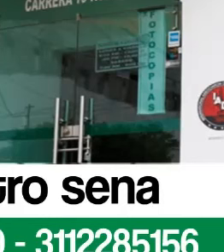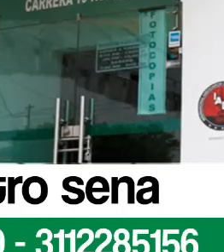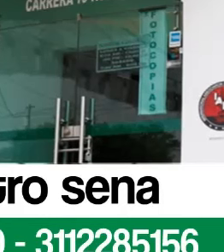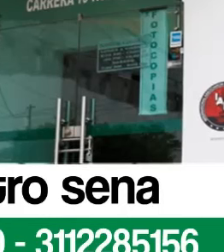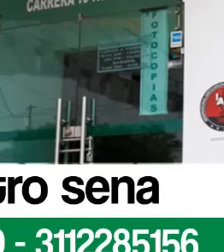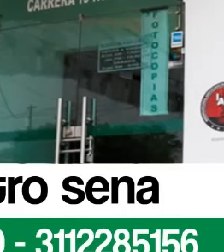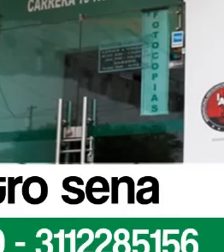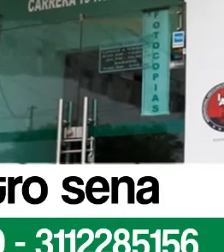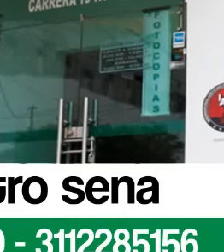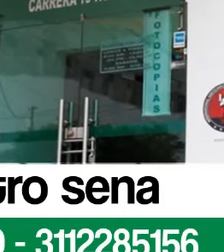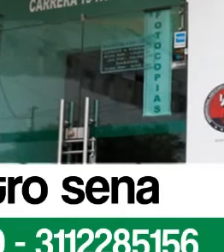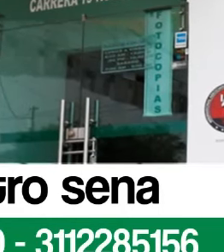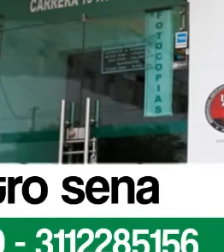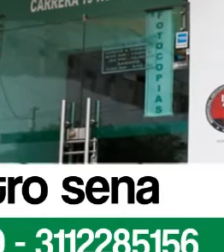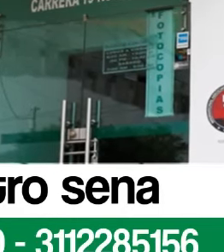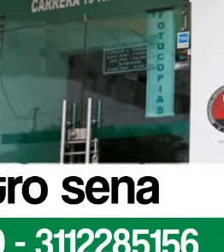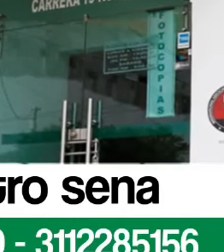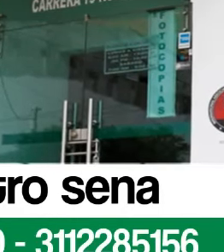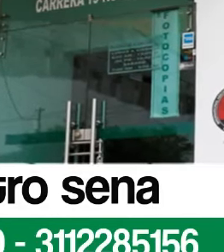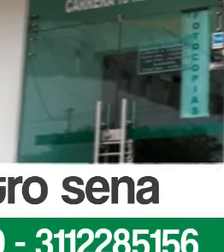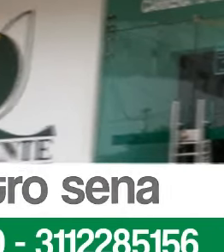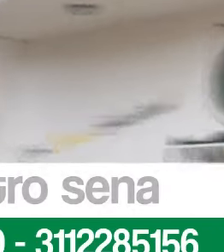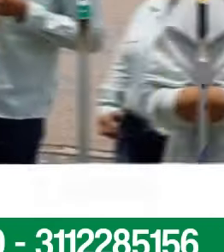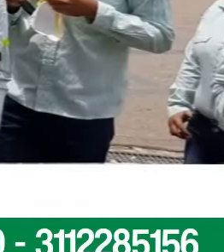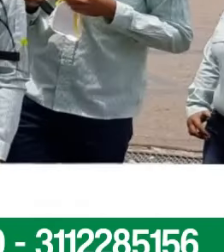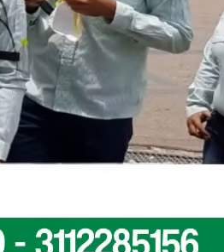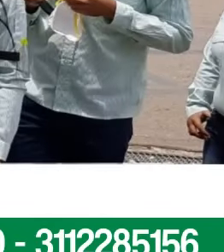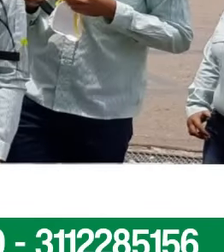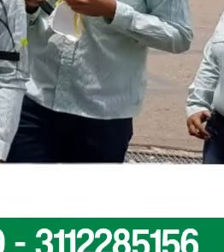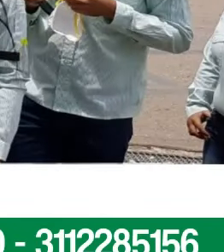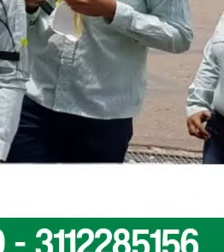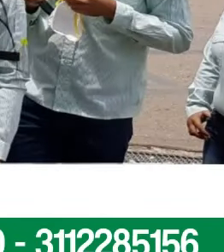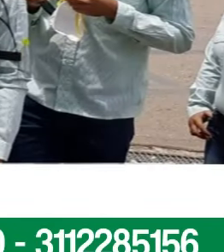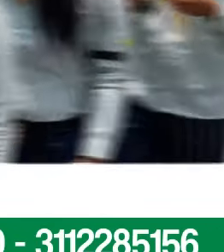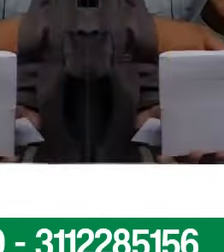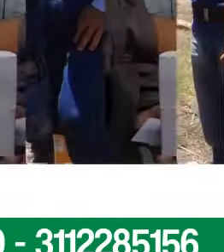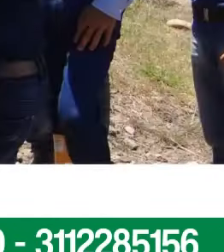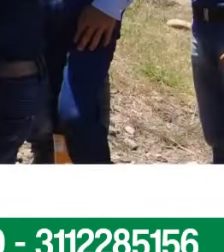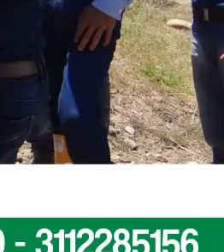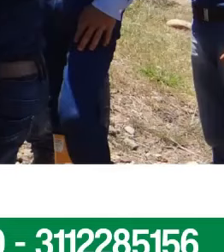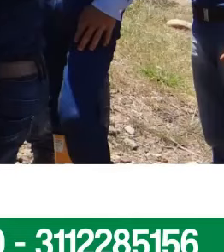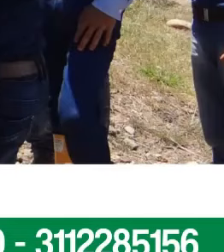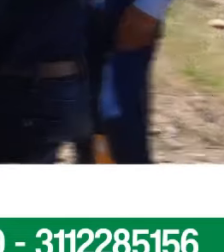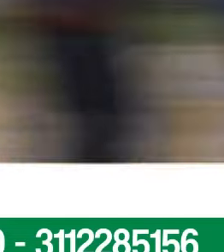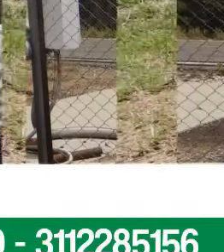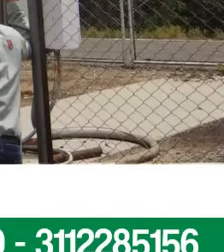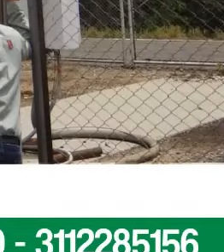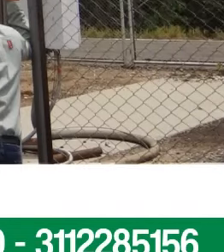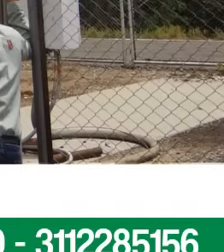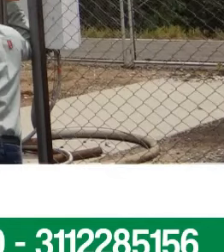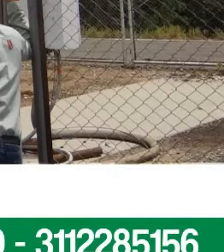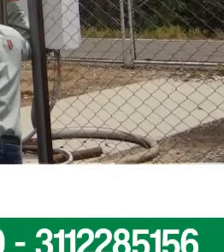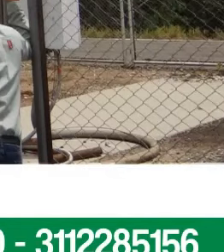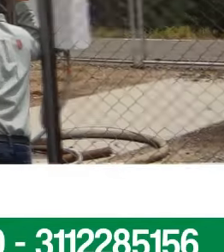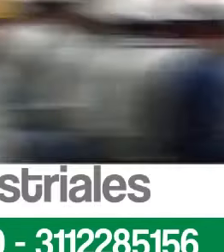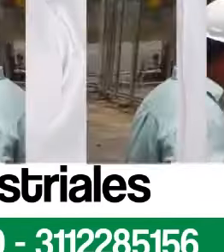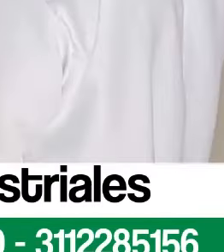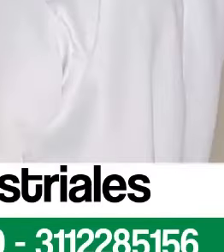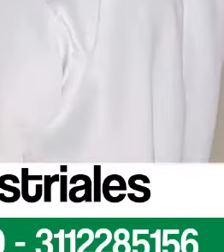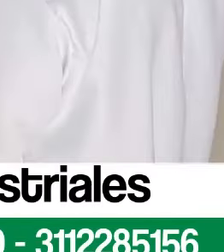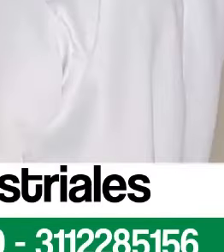Unioriente, certificación en calidad y registro SENA. Matricúlate en seguridad ocupacional, producción de pozos, perforación